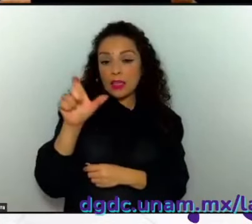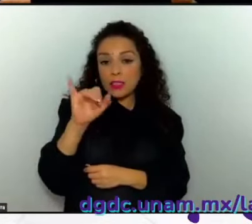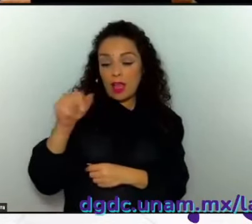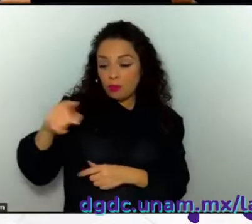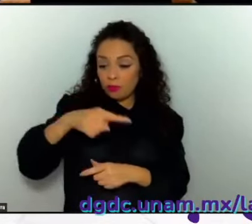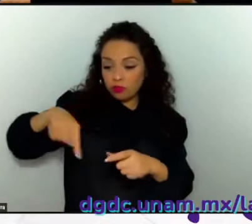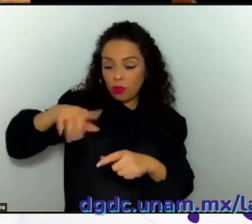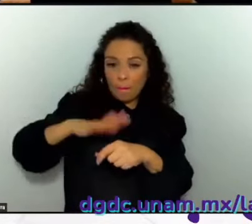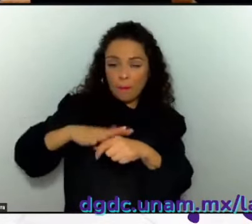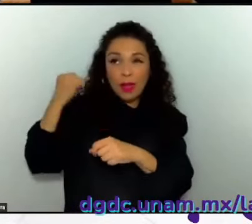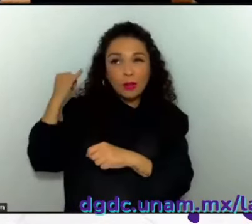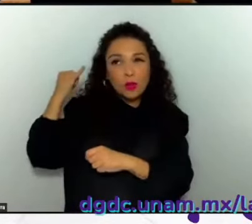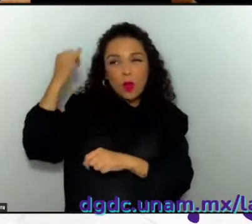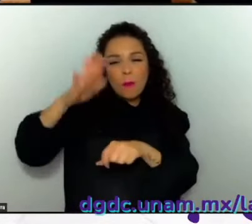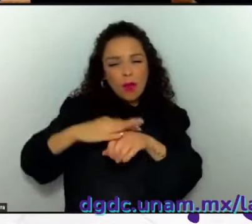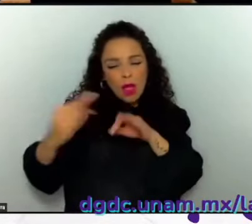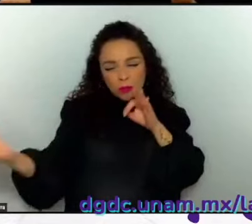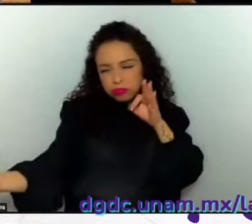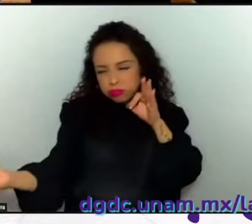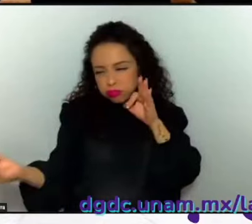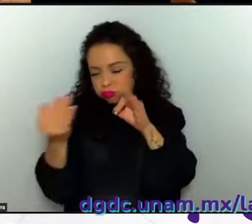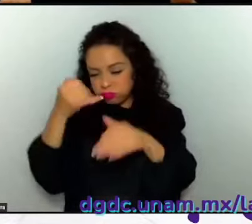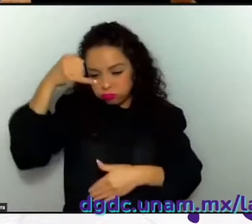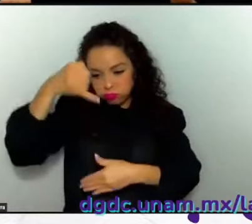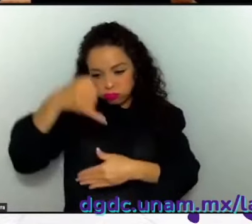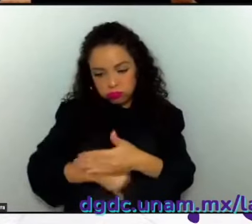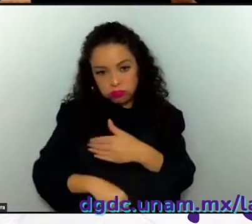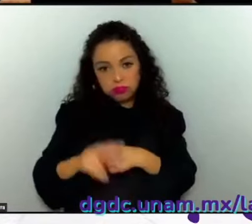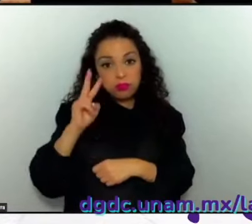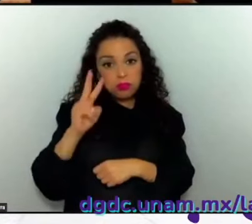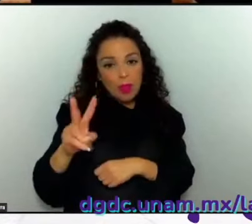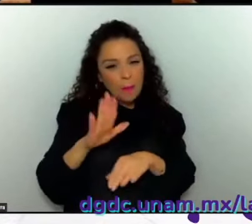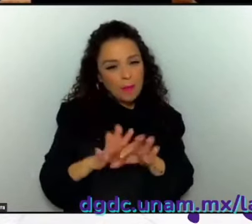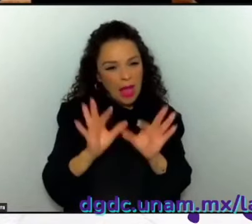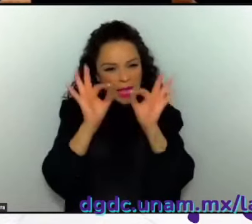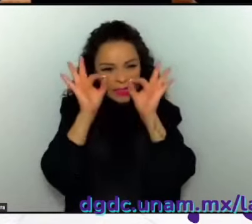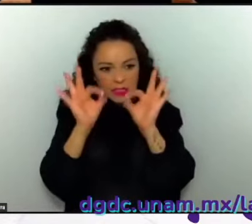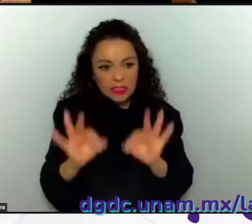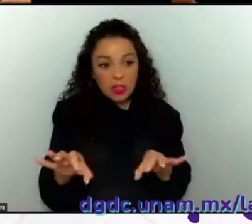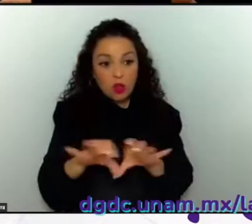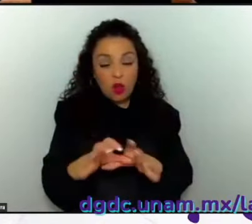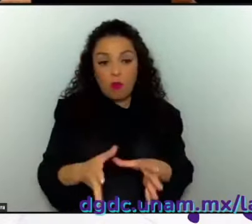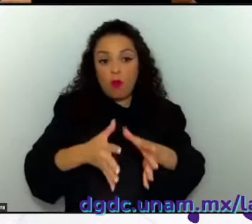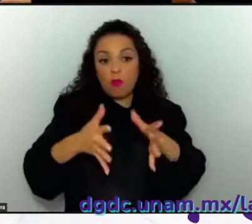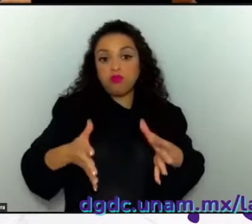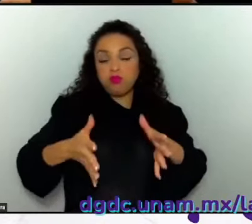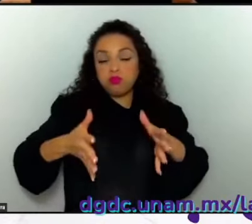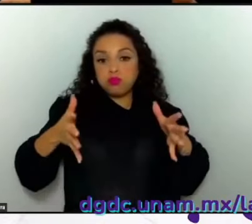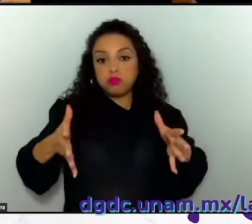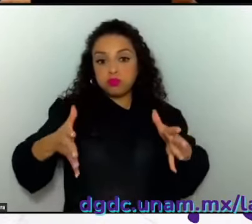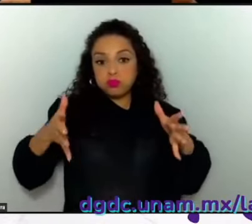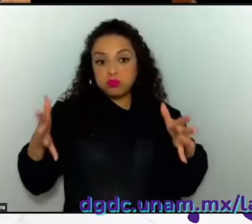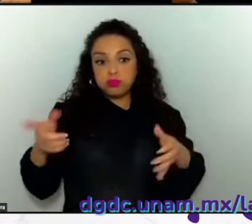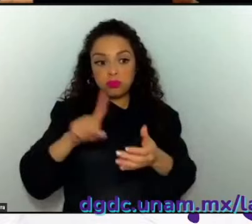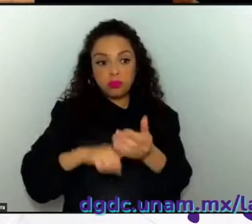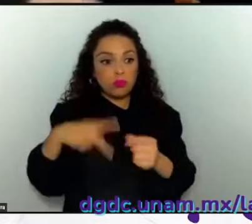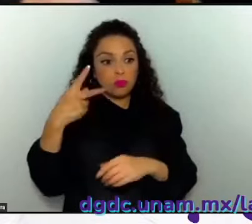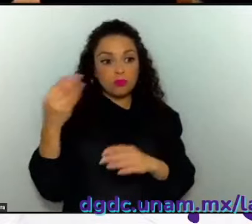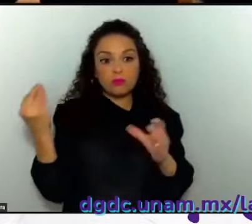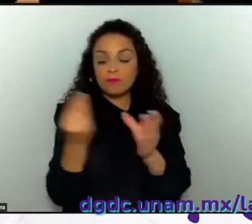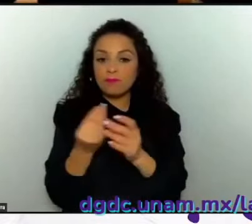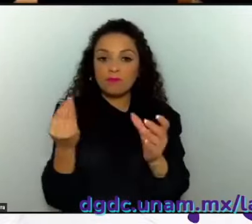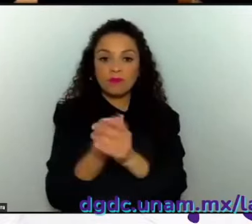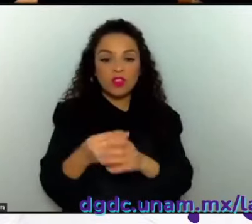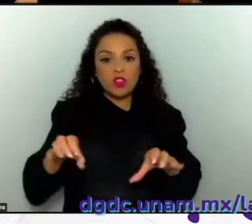estudiar con más detalle la expansión del universo, medir con mucha más precisión cómo se expande el universo, la estructura de los cúmulos galácticos, el origen de las